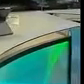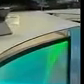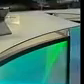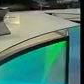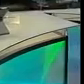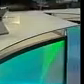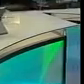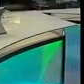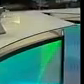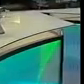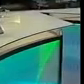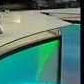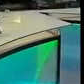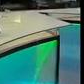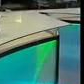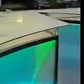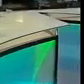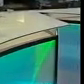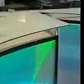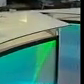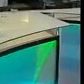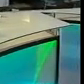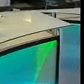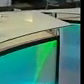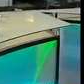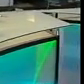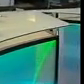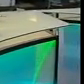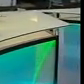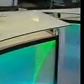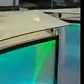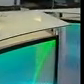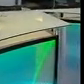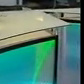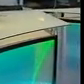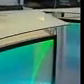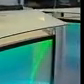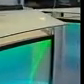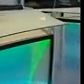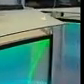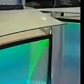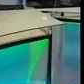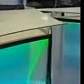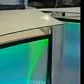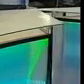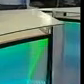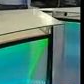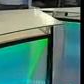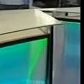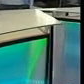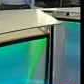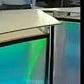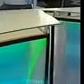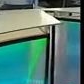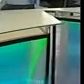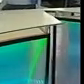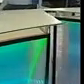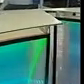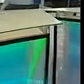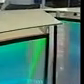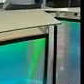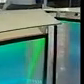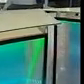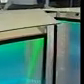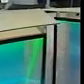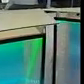fue sumamente dura, cuestionando el trabajo no solamente del Ministerio del Interior, sino también de la Policía Nacional del Perú, tras la